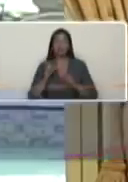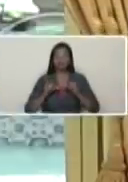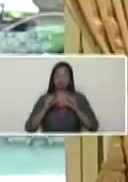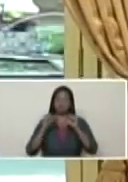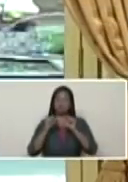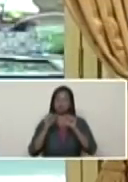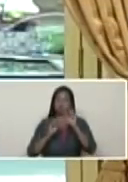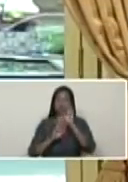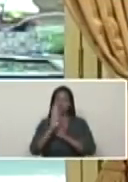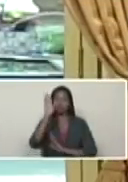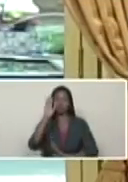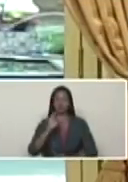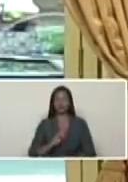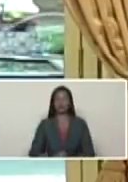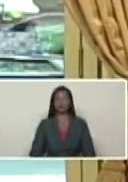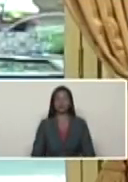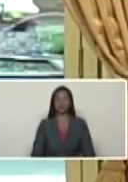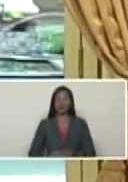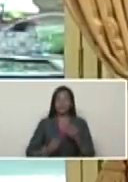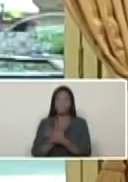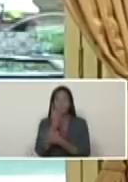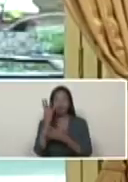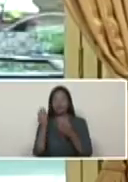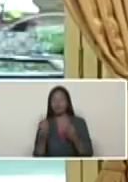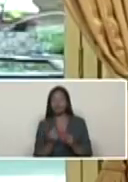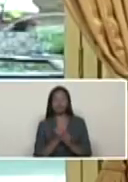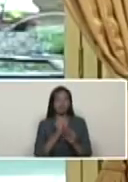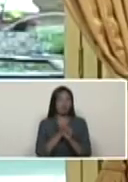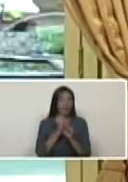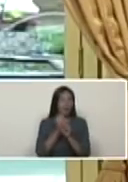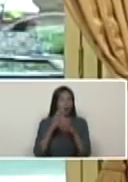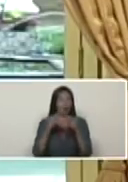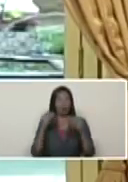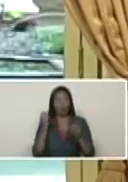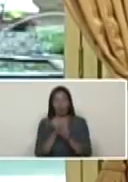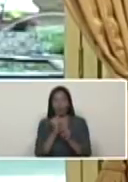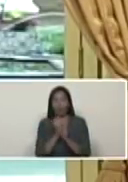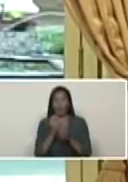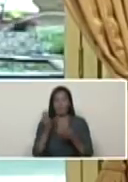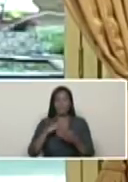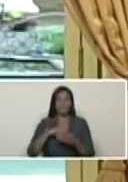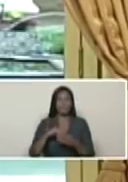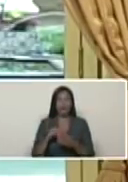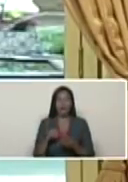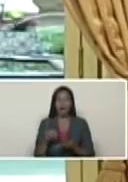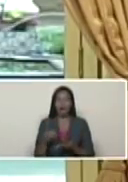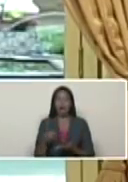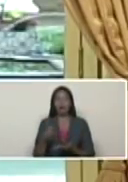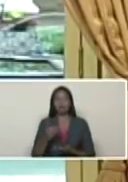avances, mayo de mucho trabajo, mayo de definiciones,